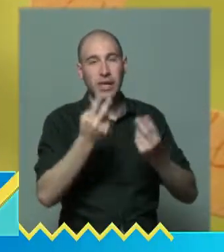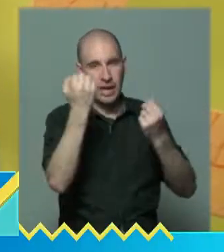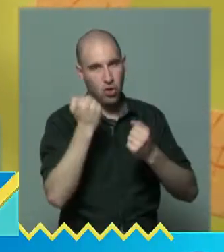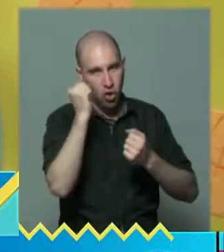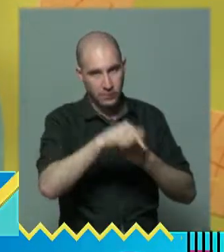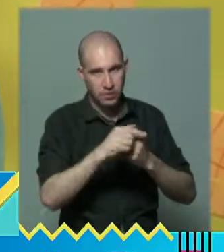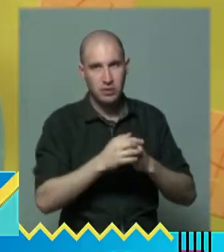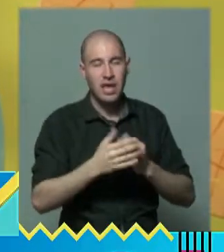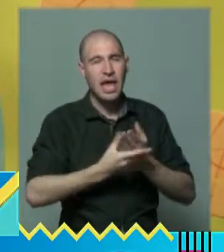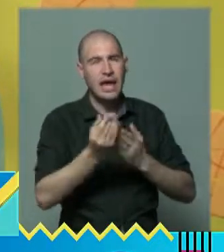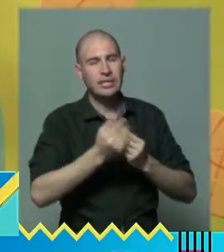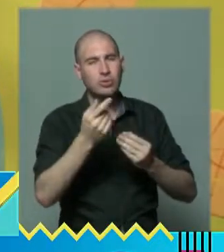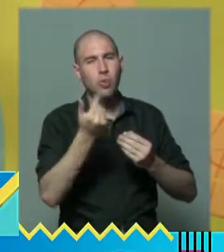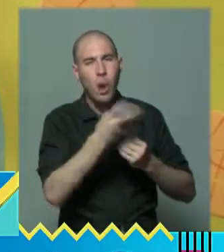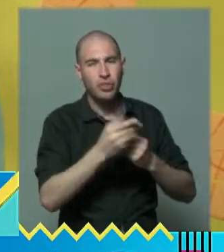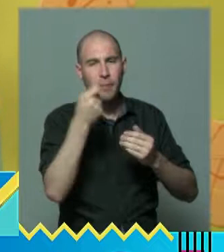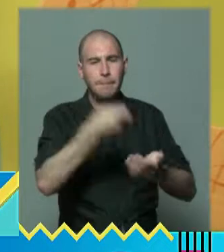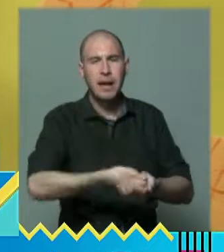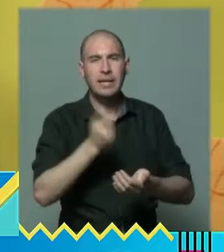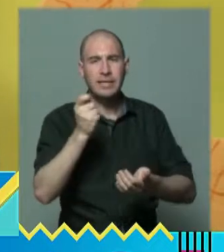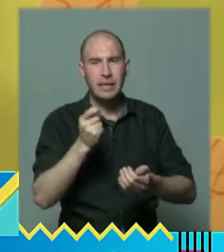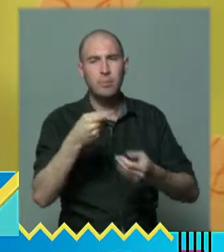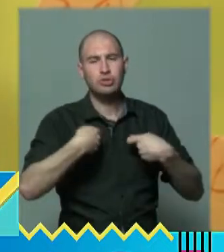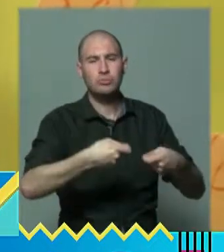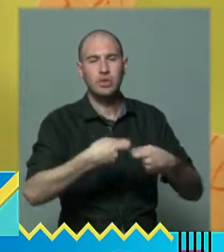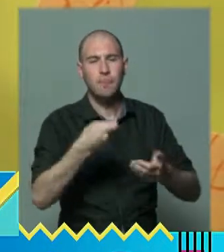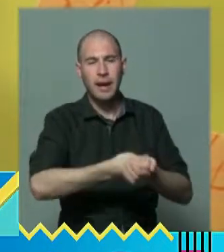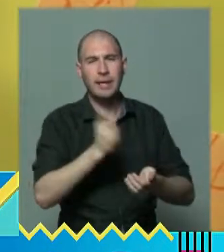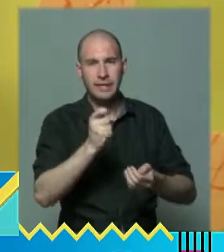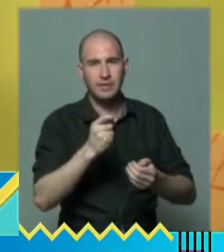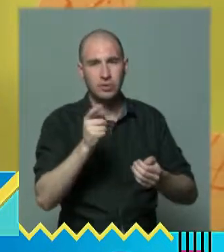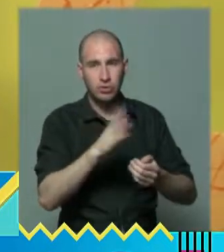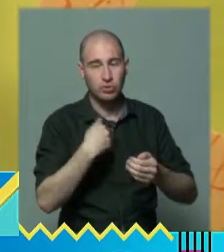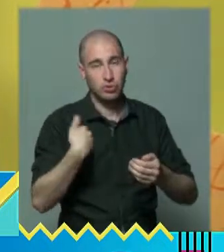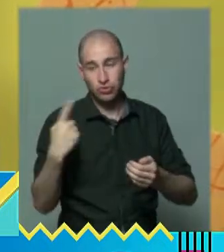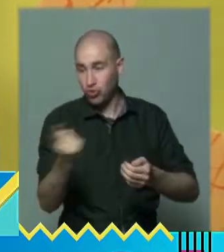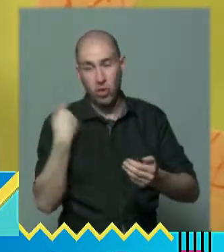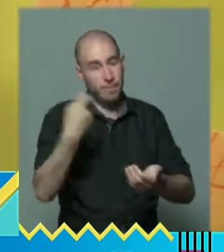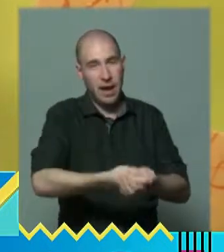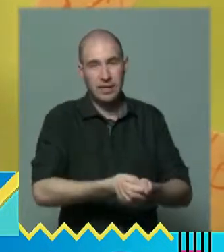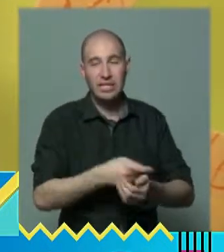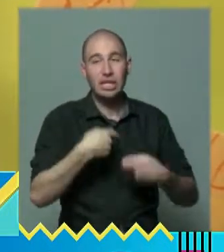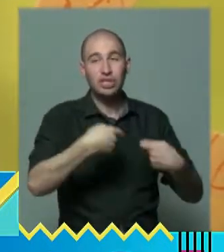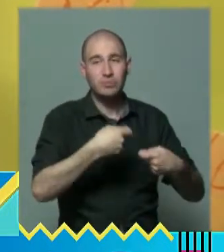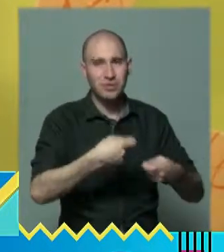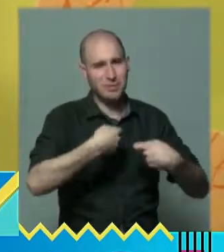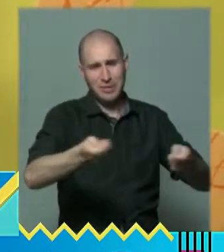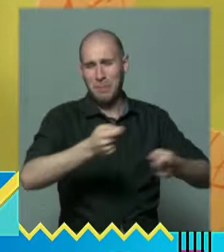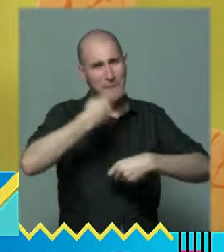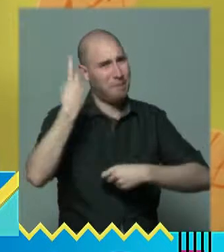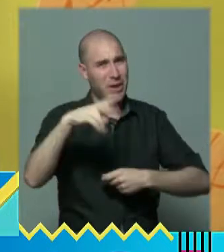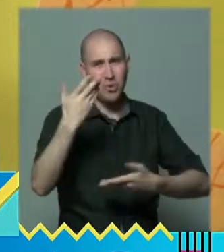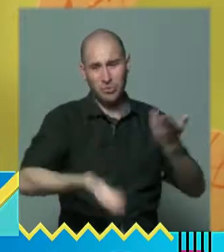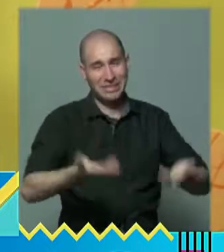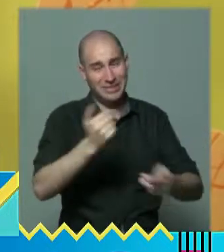económico lo que cuesta generar la energía y quién está pagando por esos subsidios. Pagamos todos nosotros los subsidios. Y son los subsidios peor repartidos y más